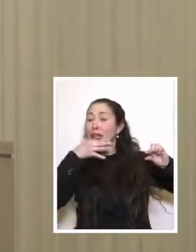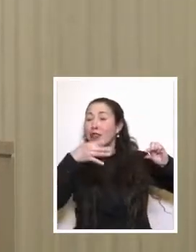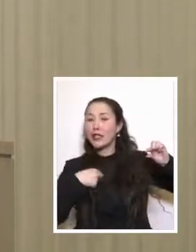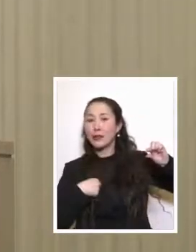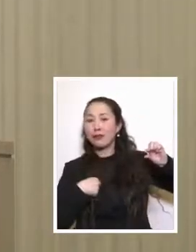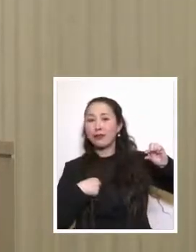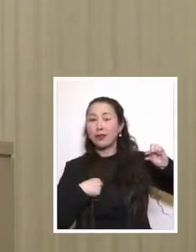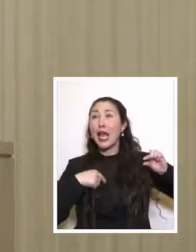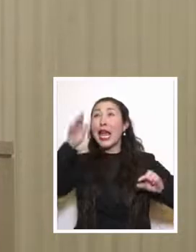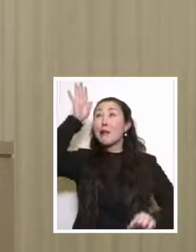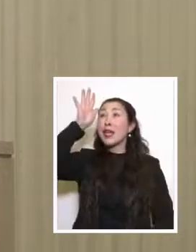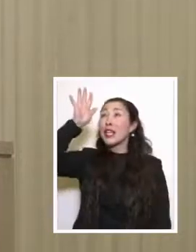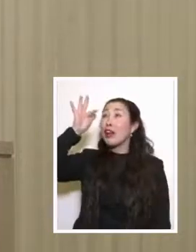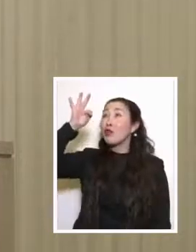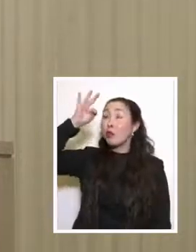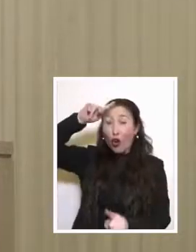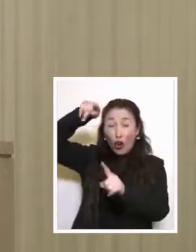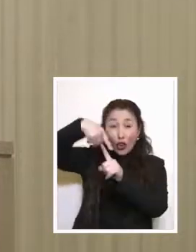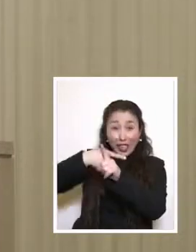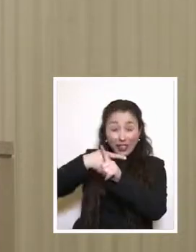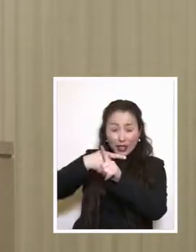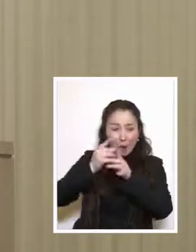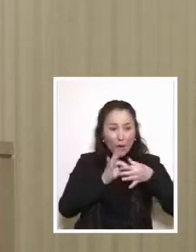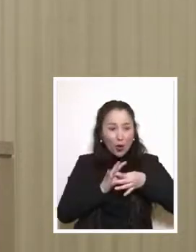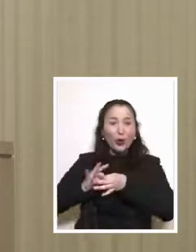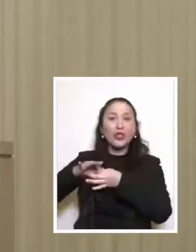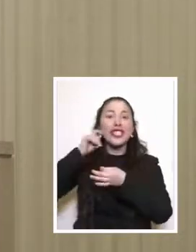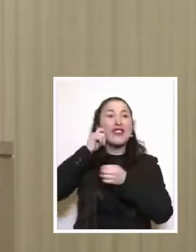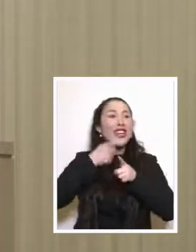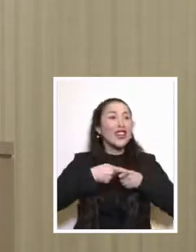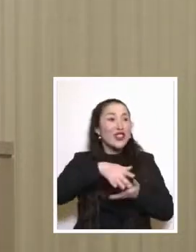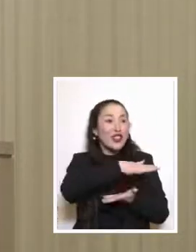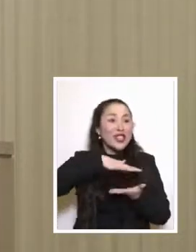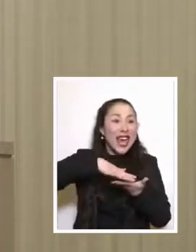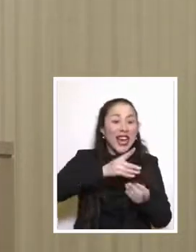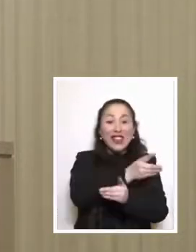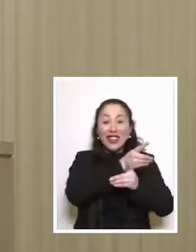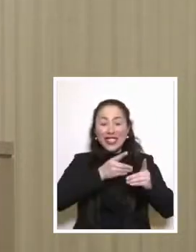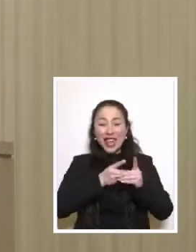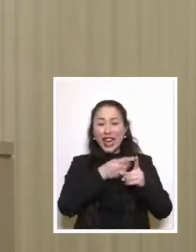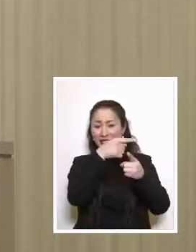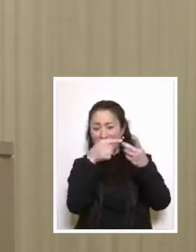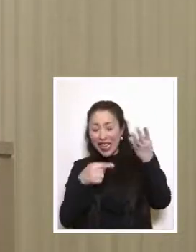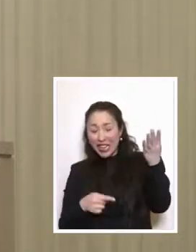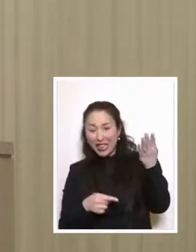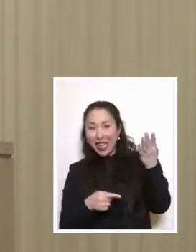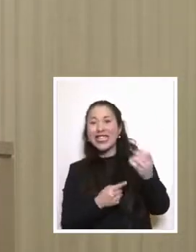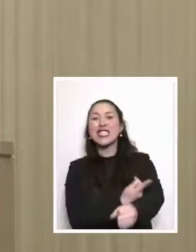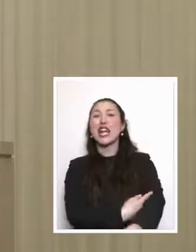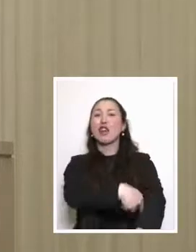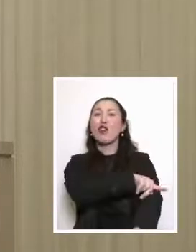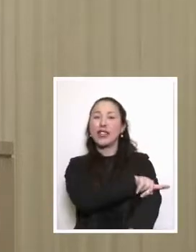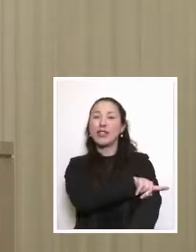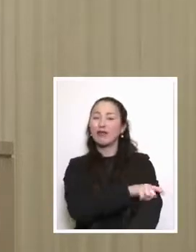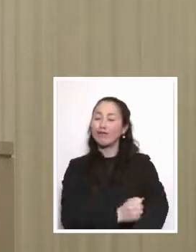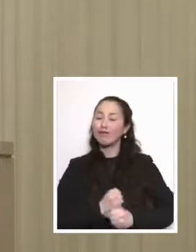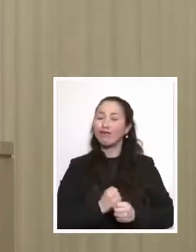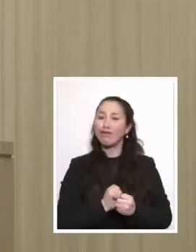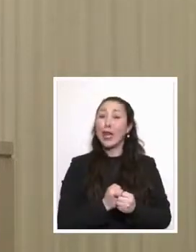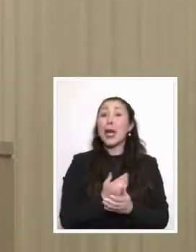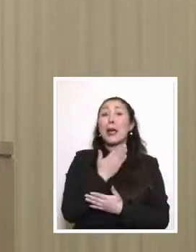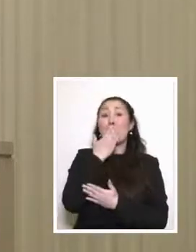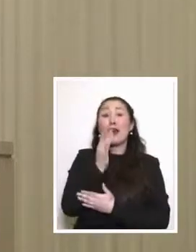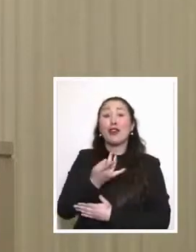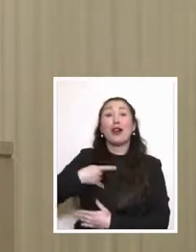Reimaginar el futuro juntos es imaginar una sociedad donde la diversidad y el pluralismo se refuerzan y enriquecen nuestra